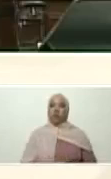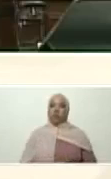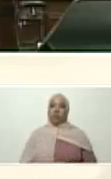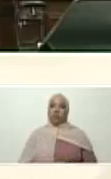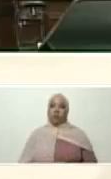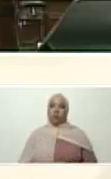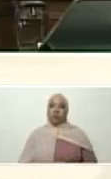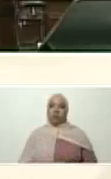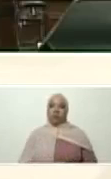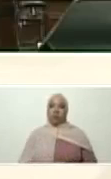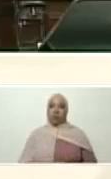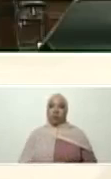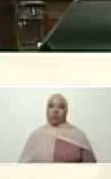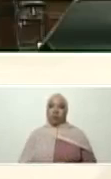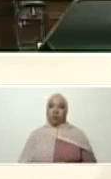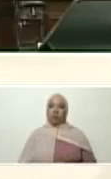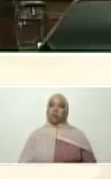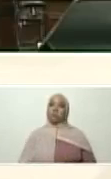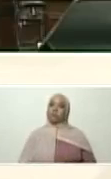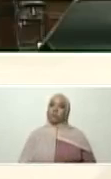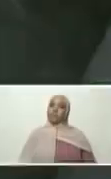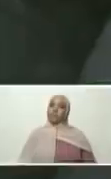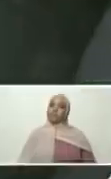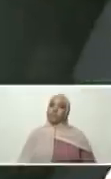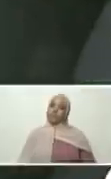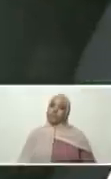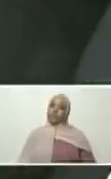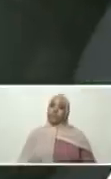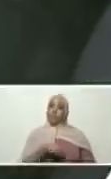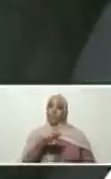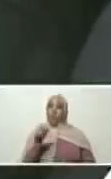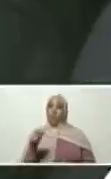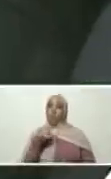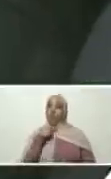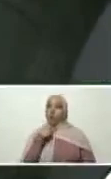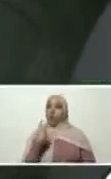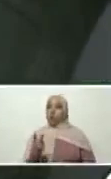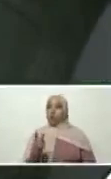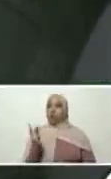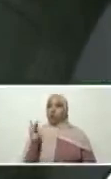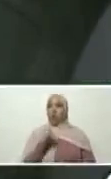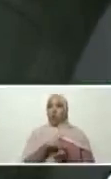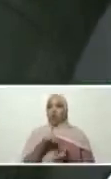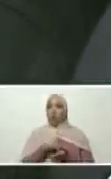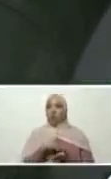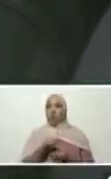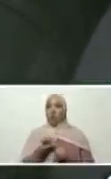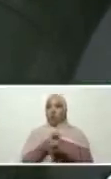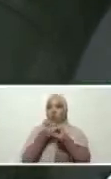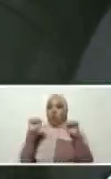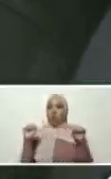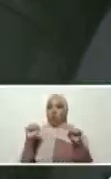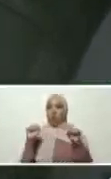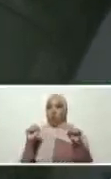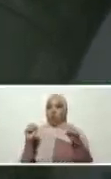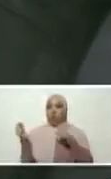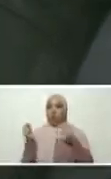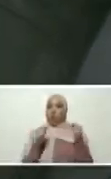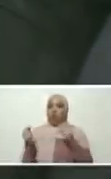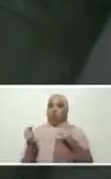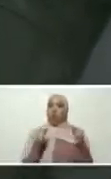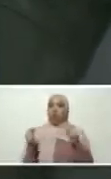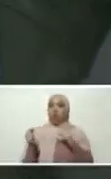Sí, bueno, presidente, en nombre de todos los voceros y voceras que participamos desde temprano en las discusiones, y